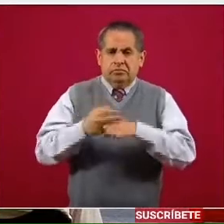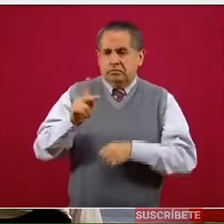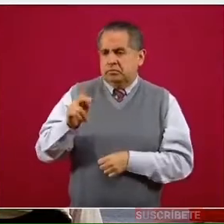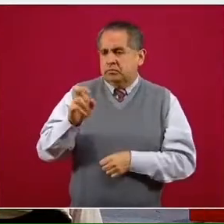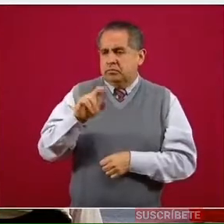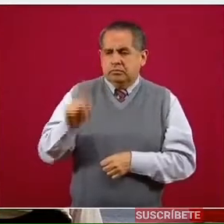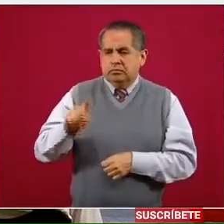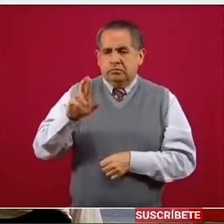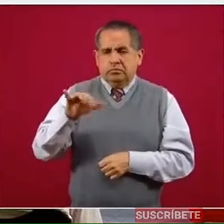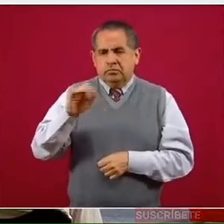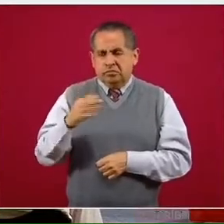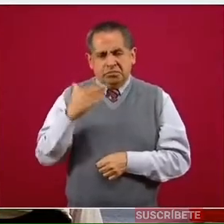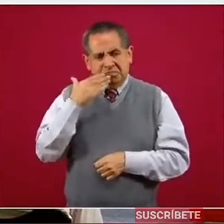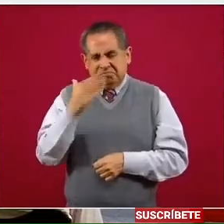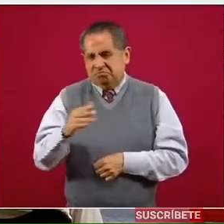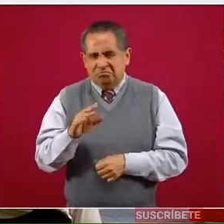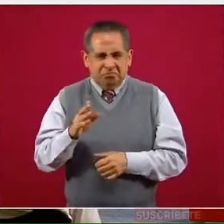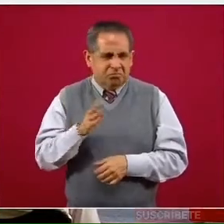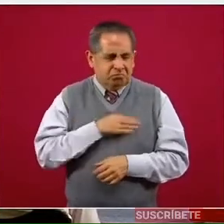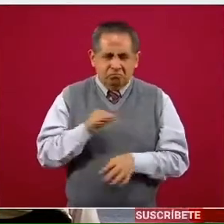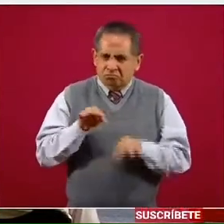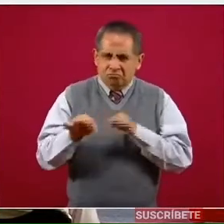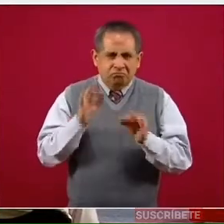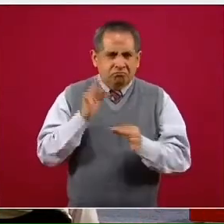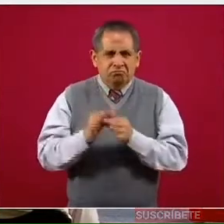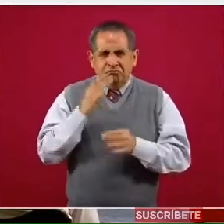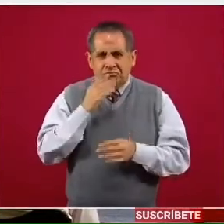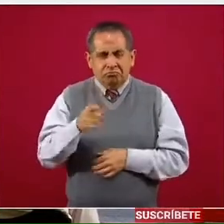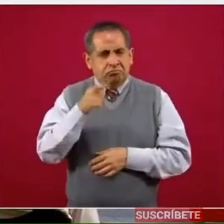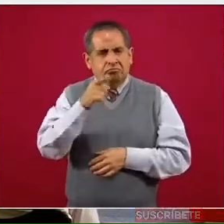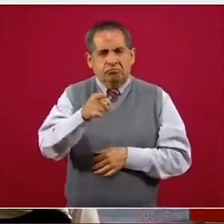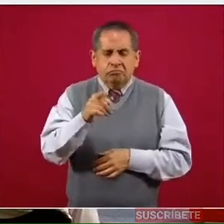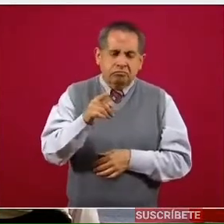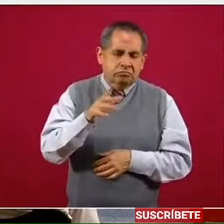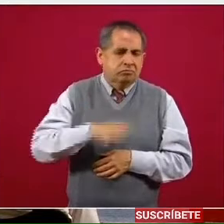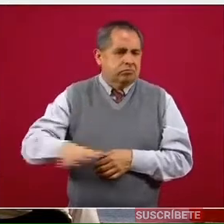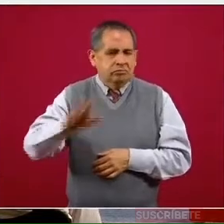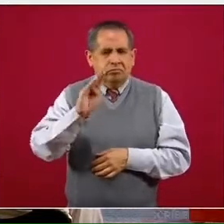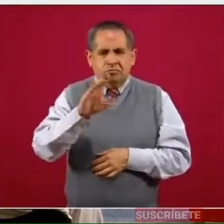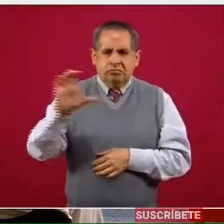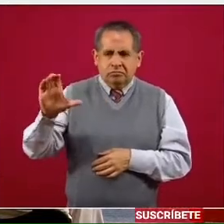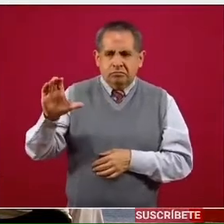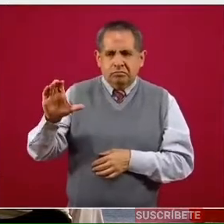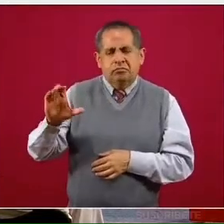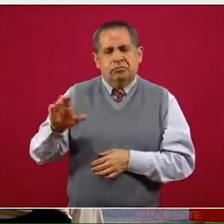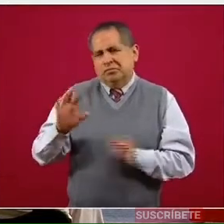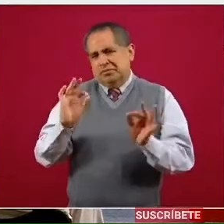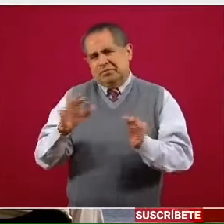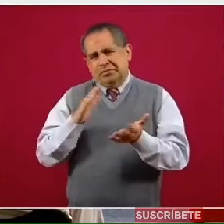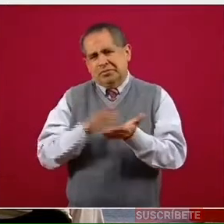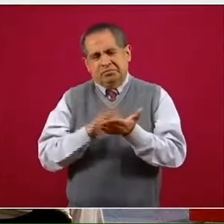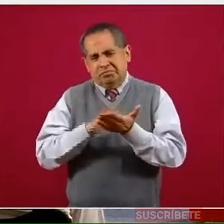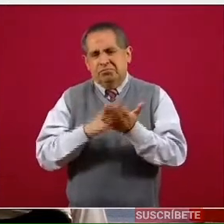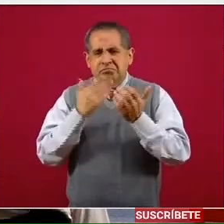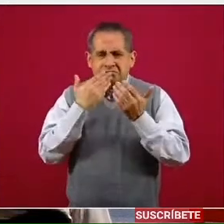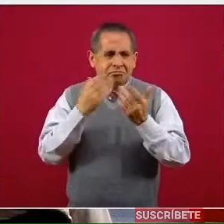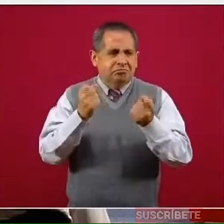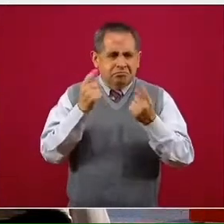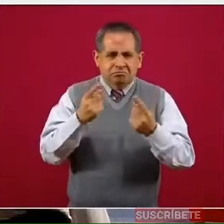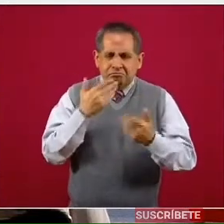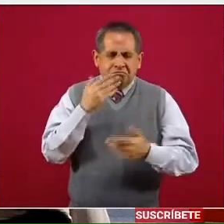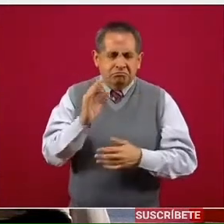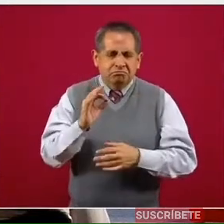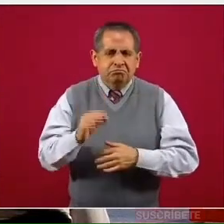Rico, consideramos que han hecho un buen trabajo. A la sociedad de Baja California lo han logrado, que se mantengan